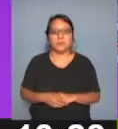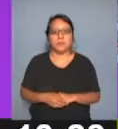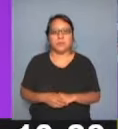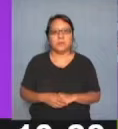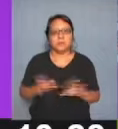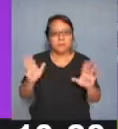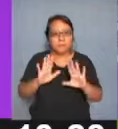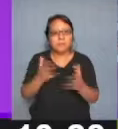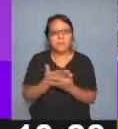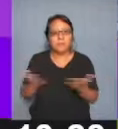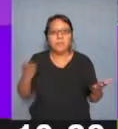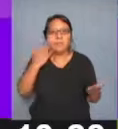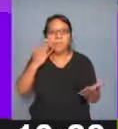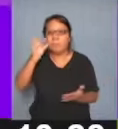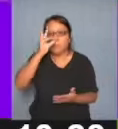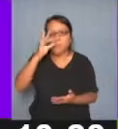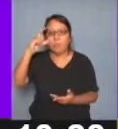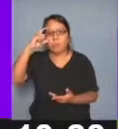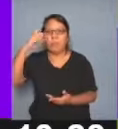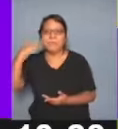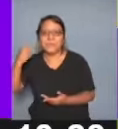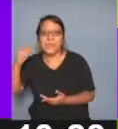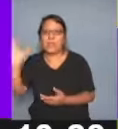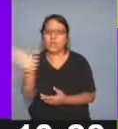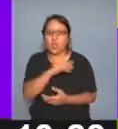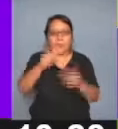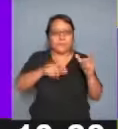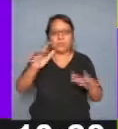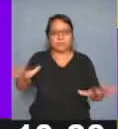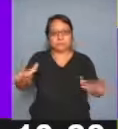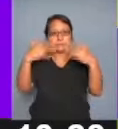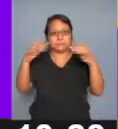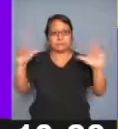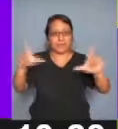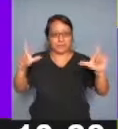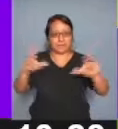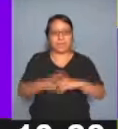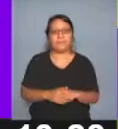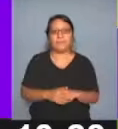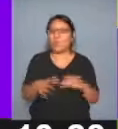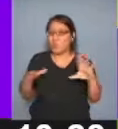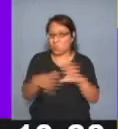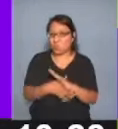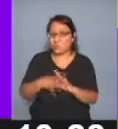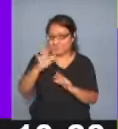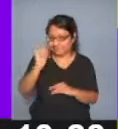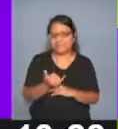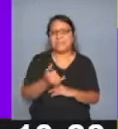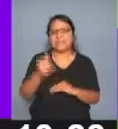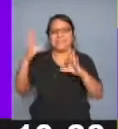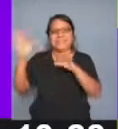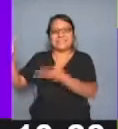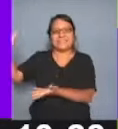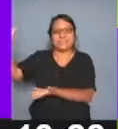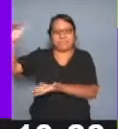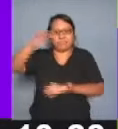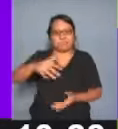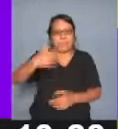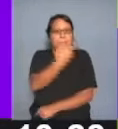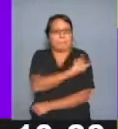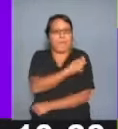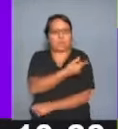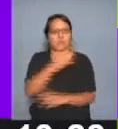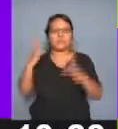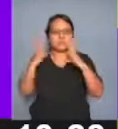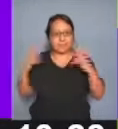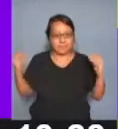Buenas tardes, Nancy. Saludo para Nico también, para toda la gente que está del otro lado viendo. Exactamente, llegaron vacunas acá al CEPAM. Nos encontramos nosotros en el